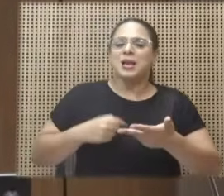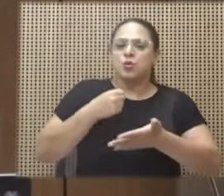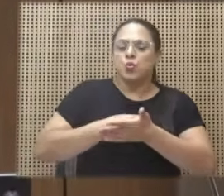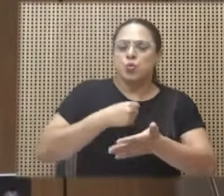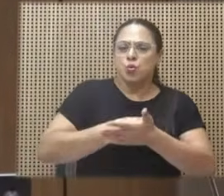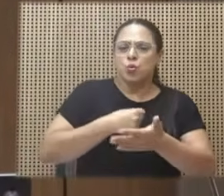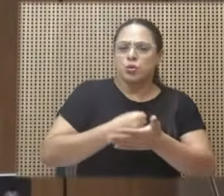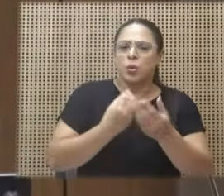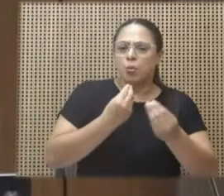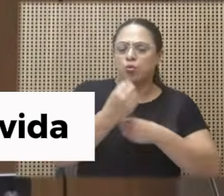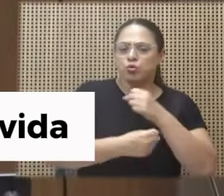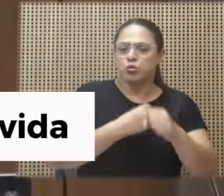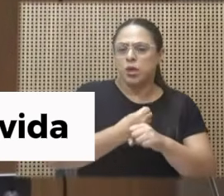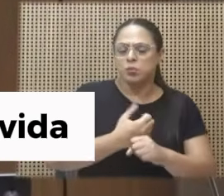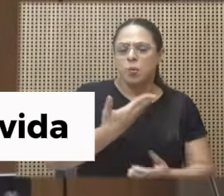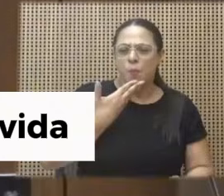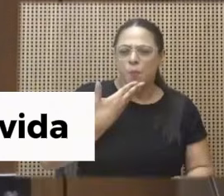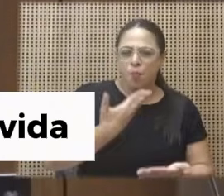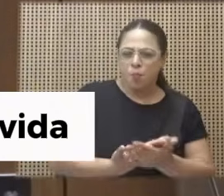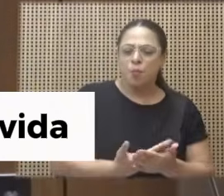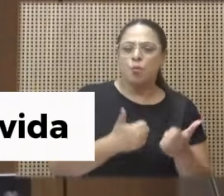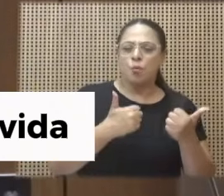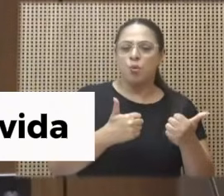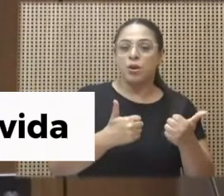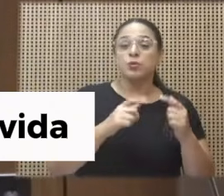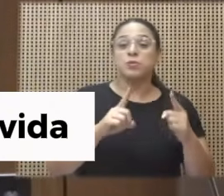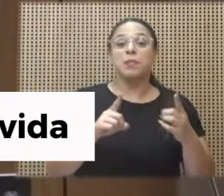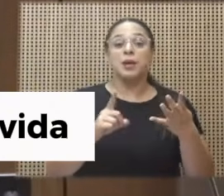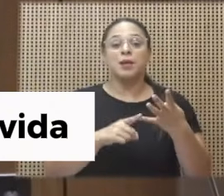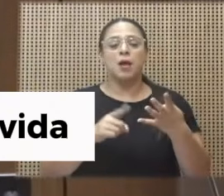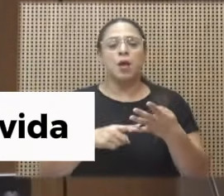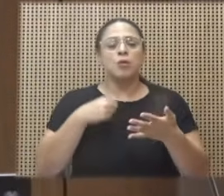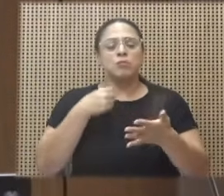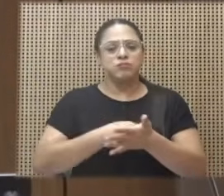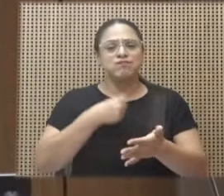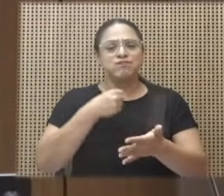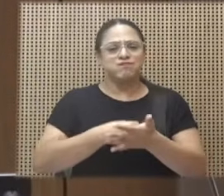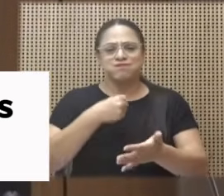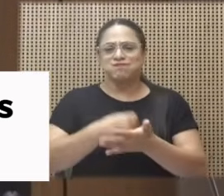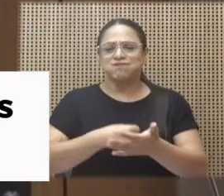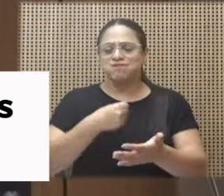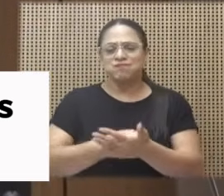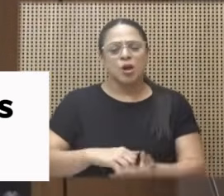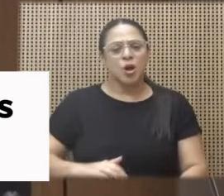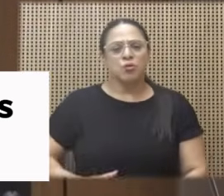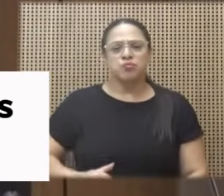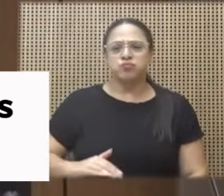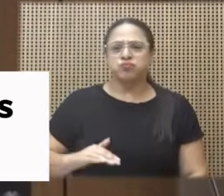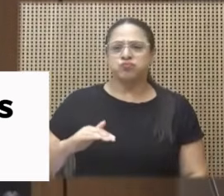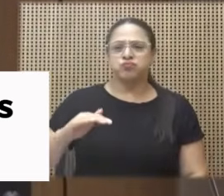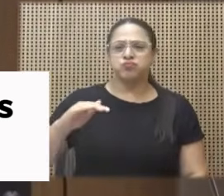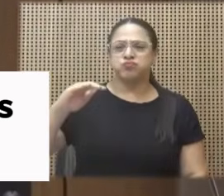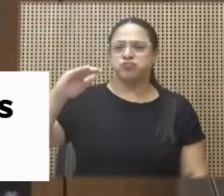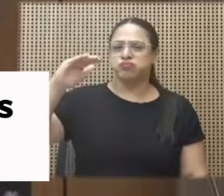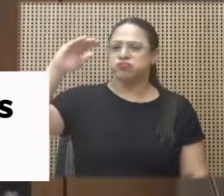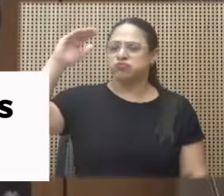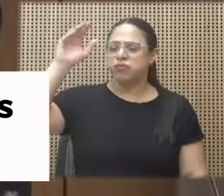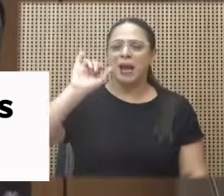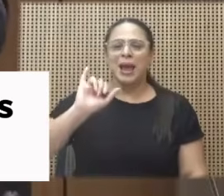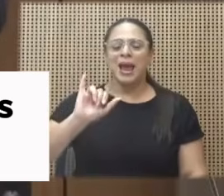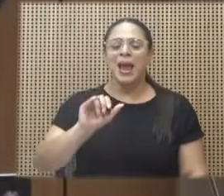muy buenos, pero los hay quienes luchan toda la vida. Esos, como Rodrigo Chávez, son